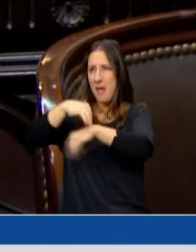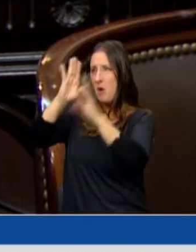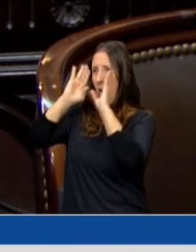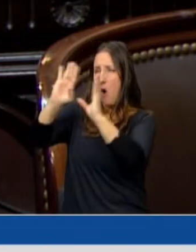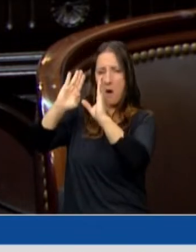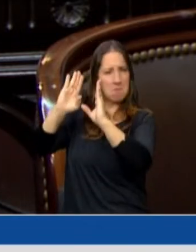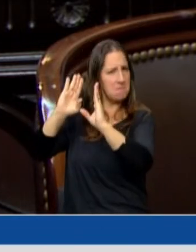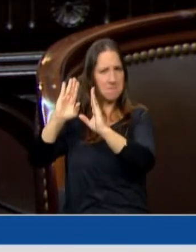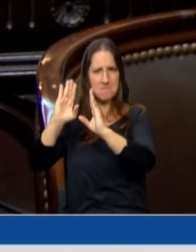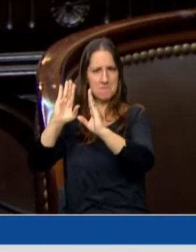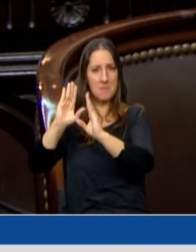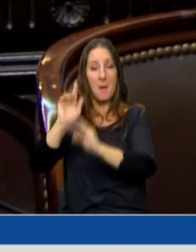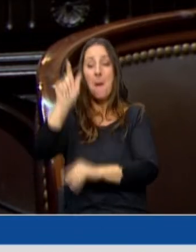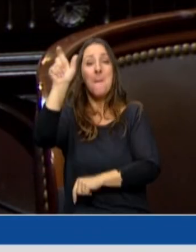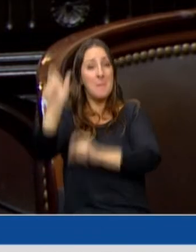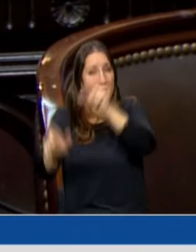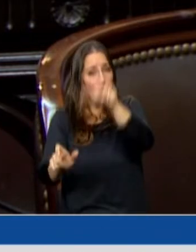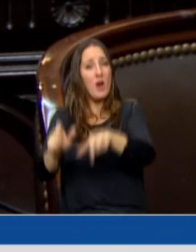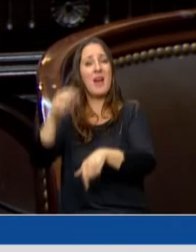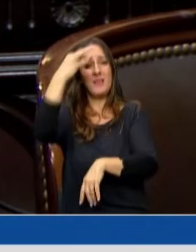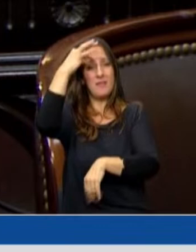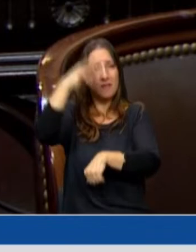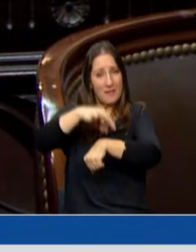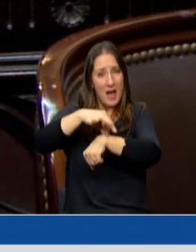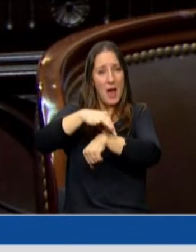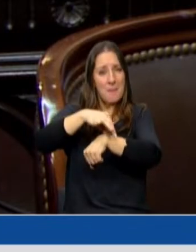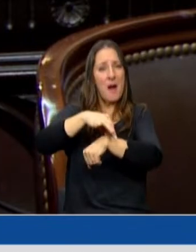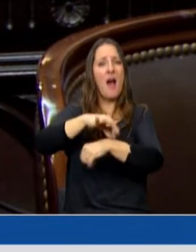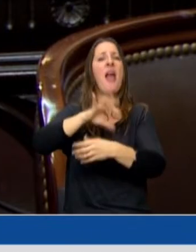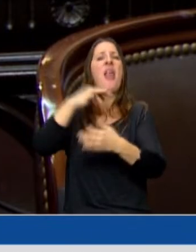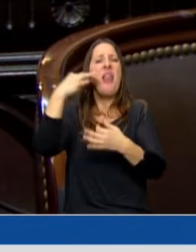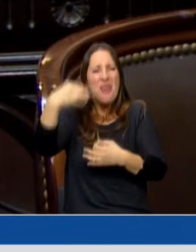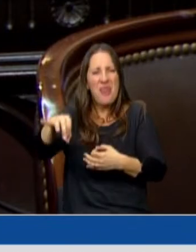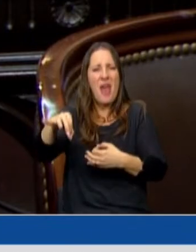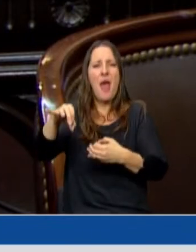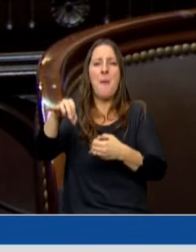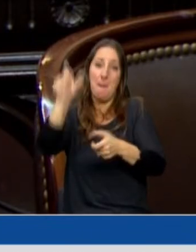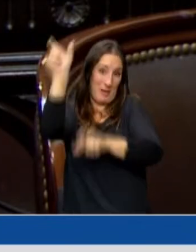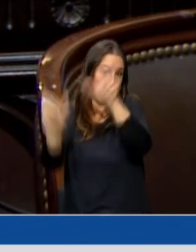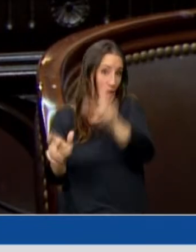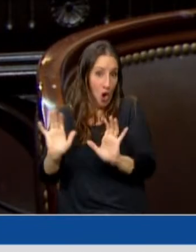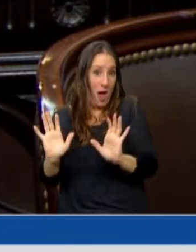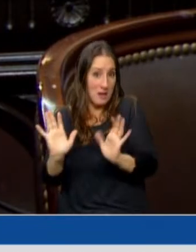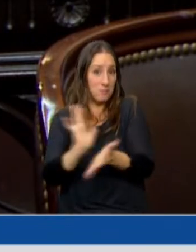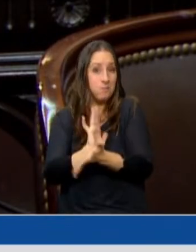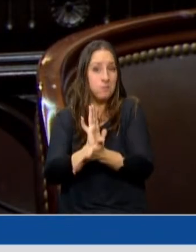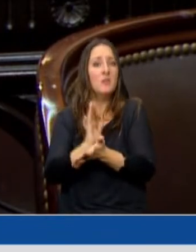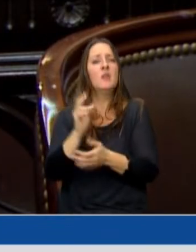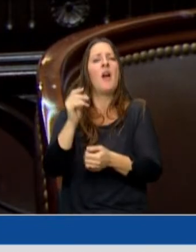Aquellos que padecen una enfermedad tiene que ser mirada, los sujetos, las personas, tenemos